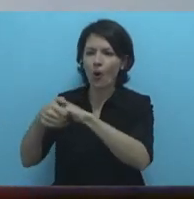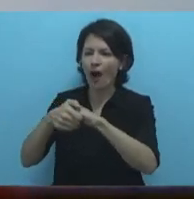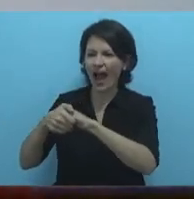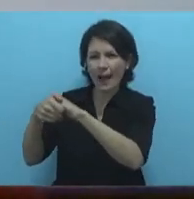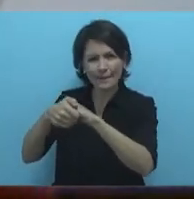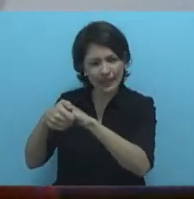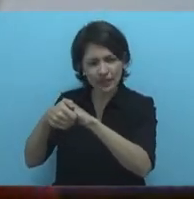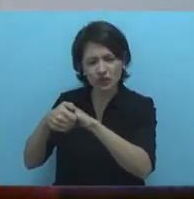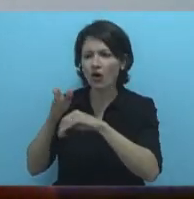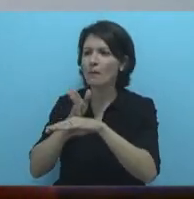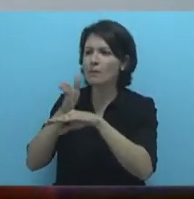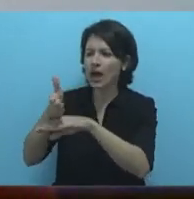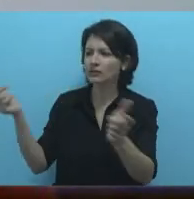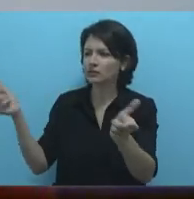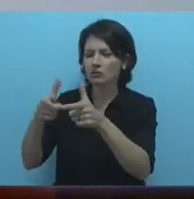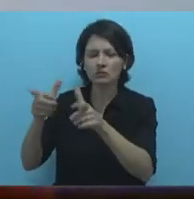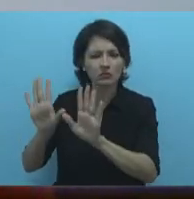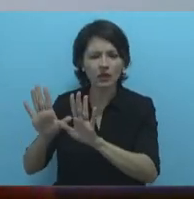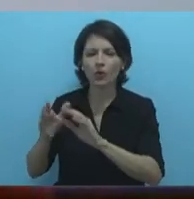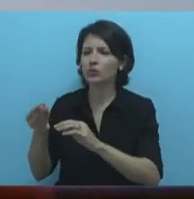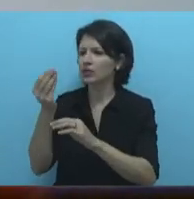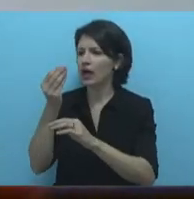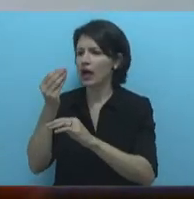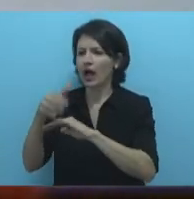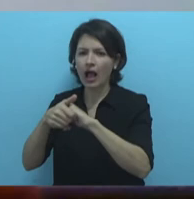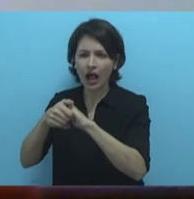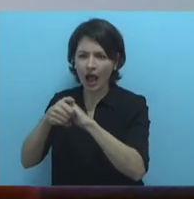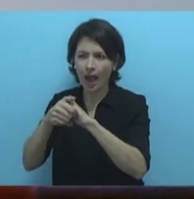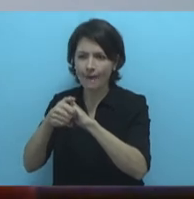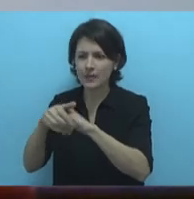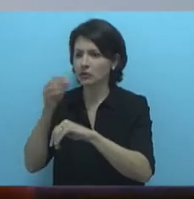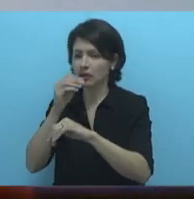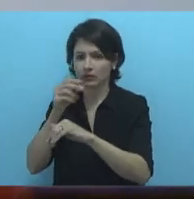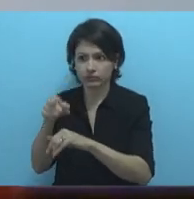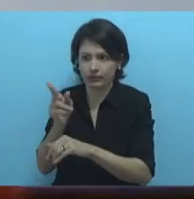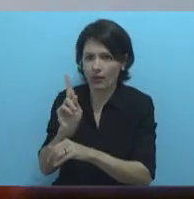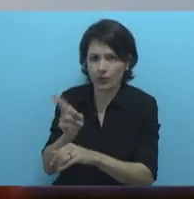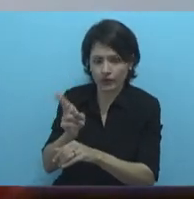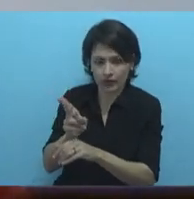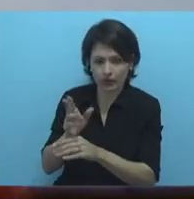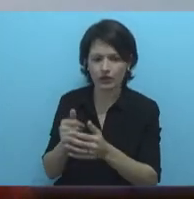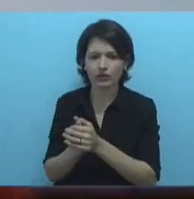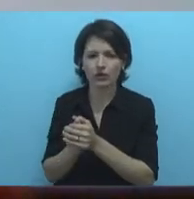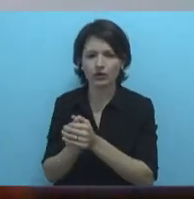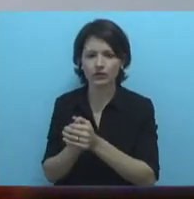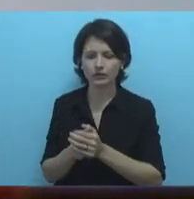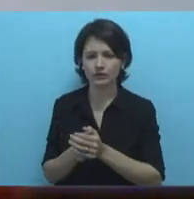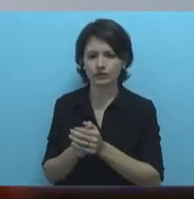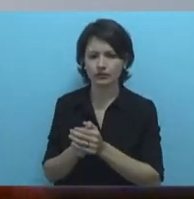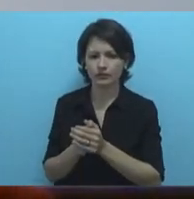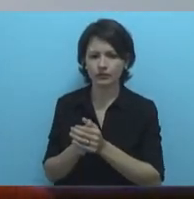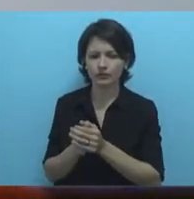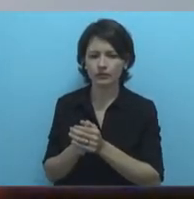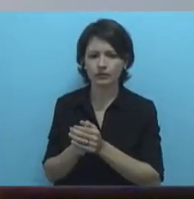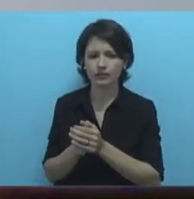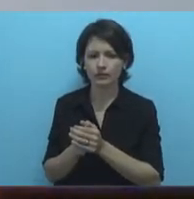sencillo como como eso entiende tanto santiago como su familia que